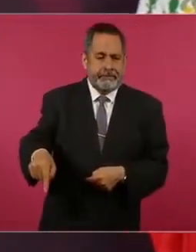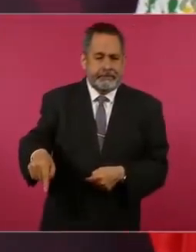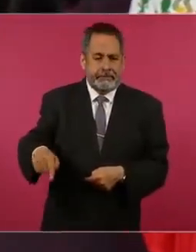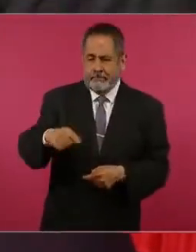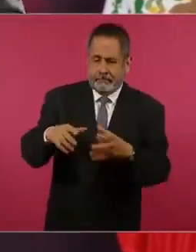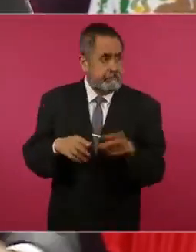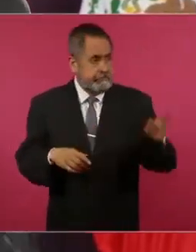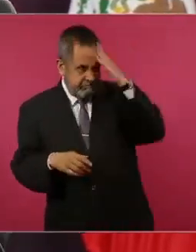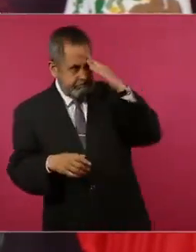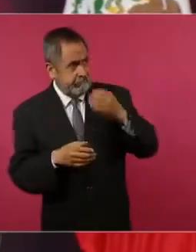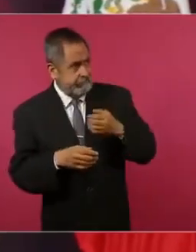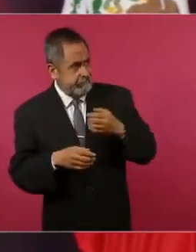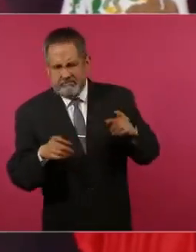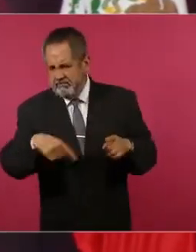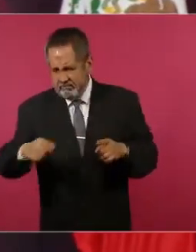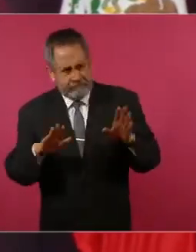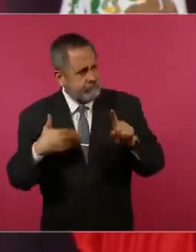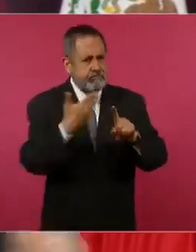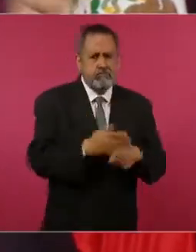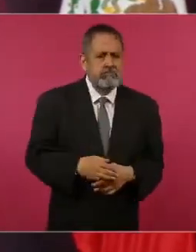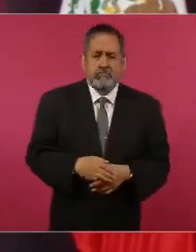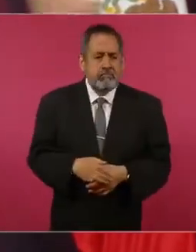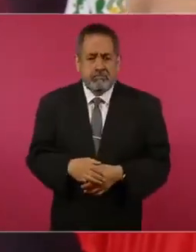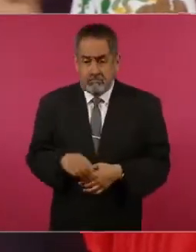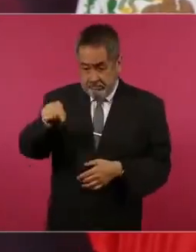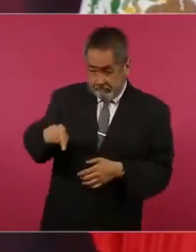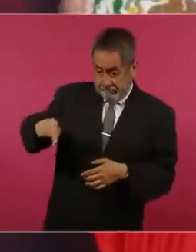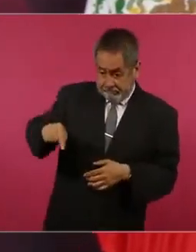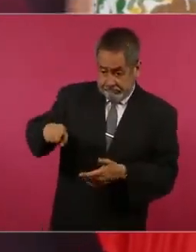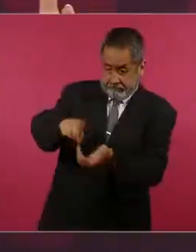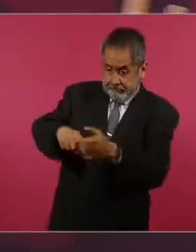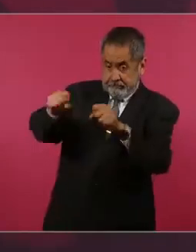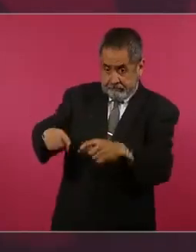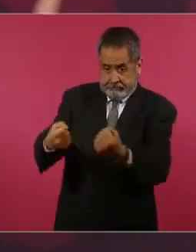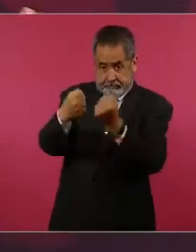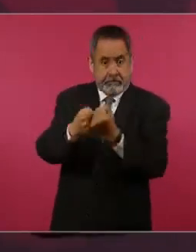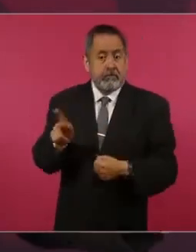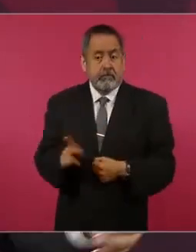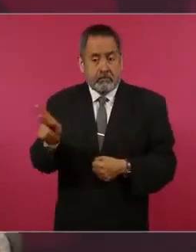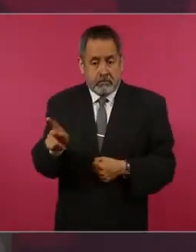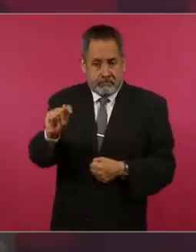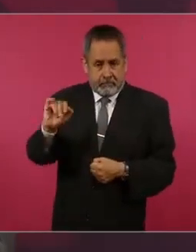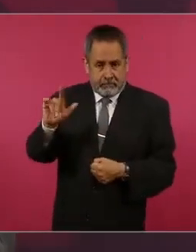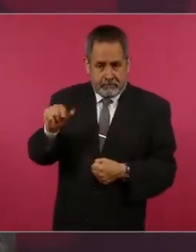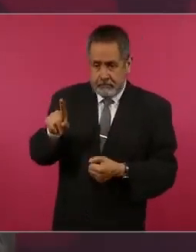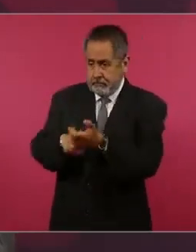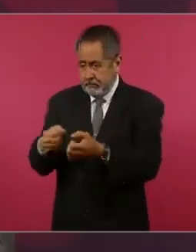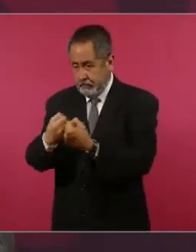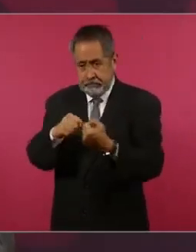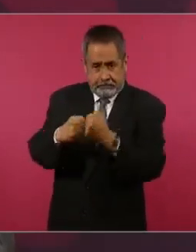un cacicazgo. No, es una confrontación entre el mismo pueblo.